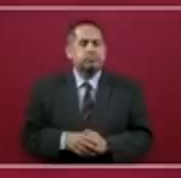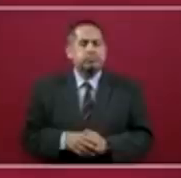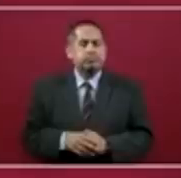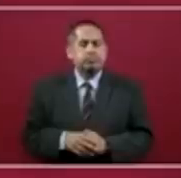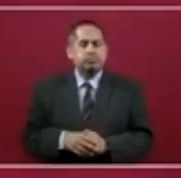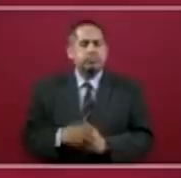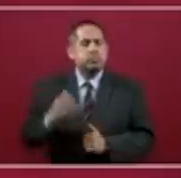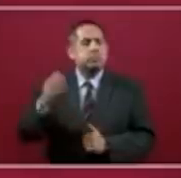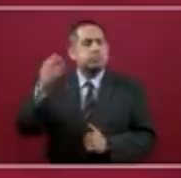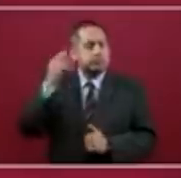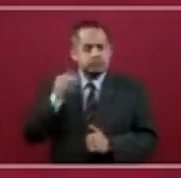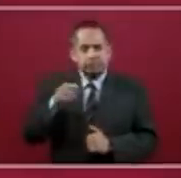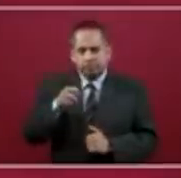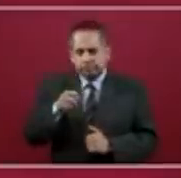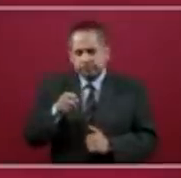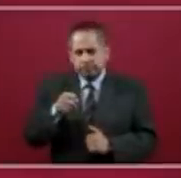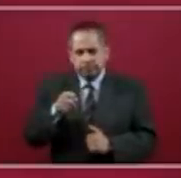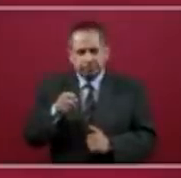Cuando